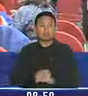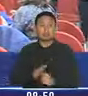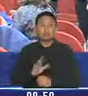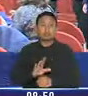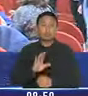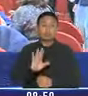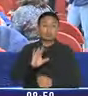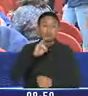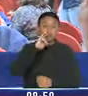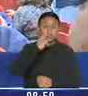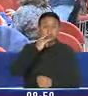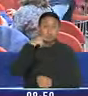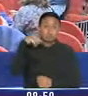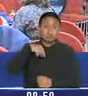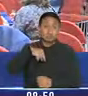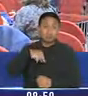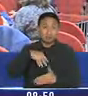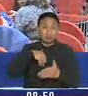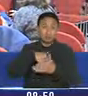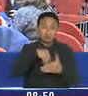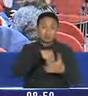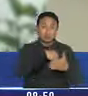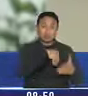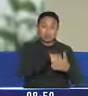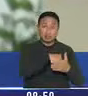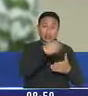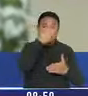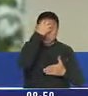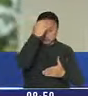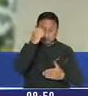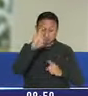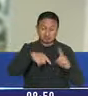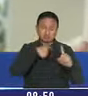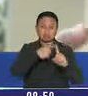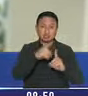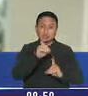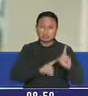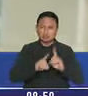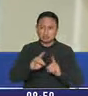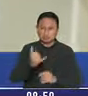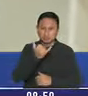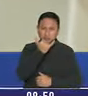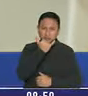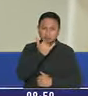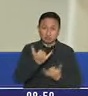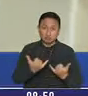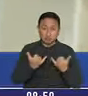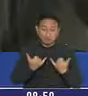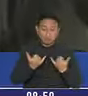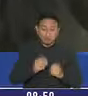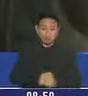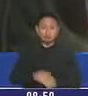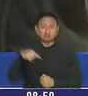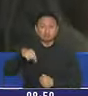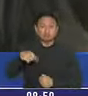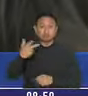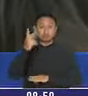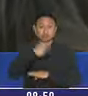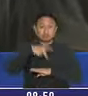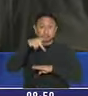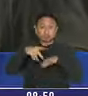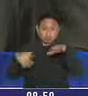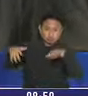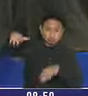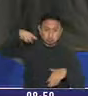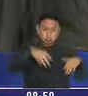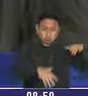se enfrentó a varias barreras en el sistema educativo, sumado a diagnósticos imprecisos. Hoy es un nadador profesional y pronto